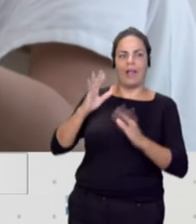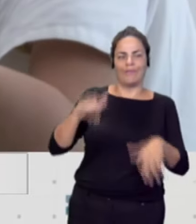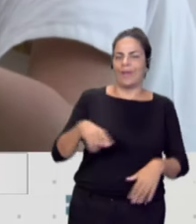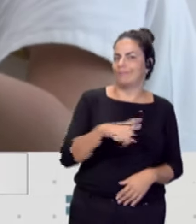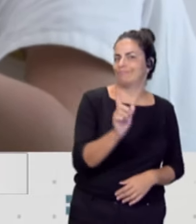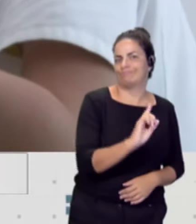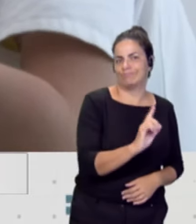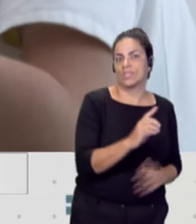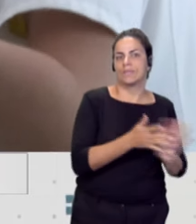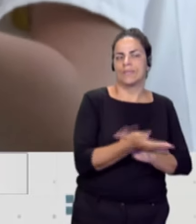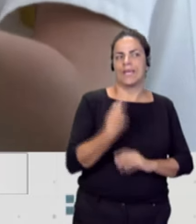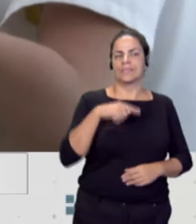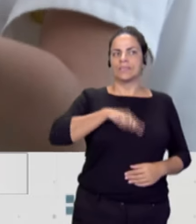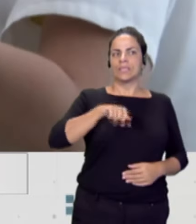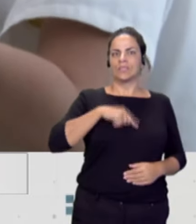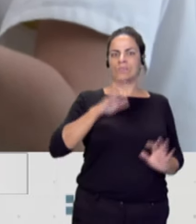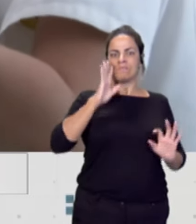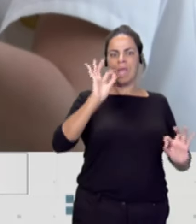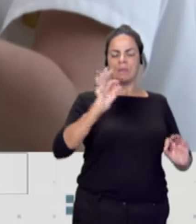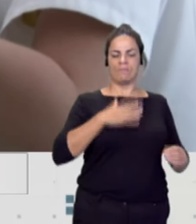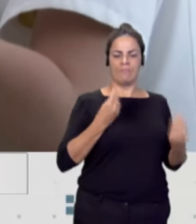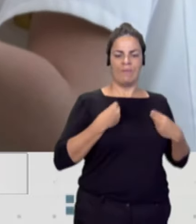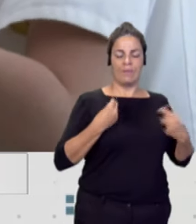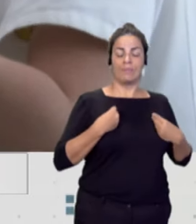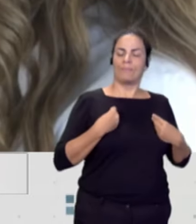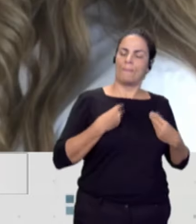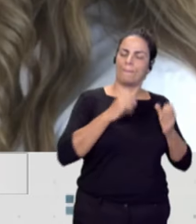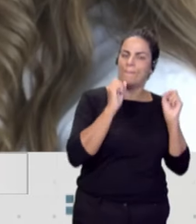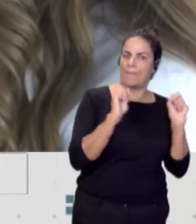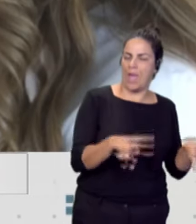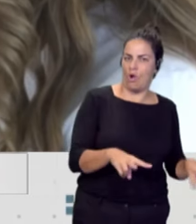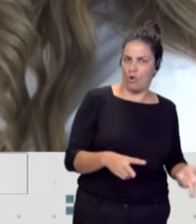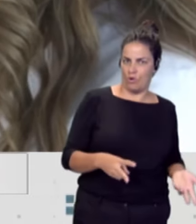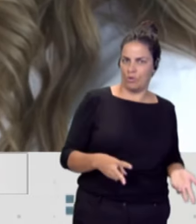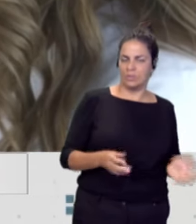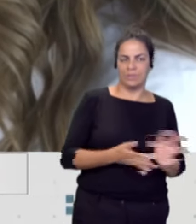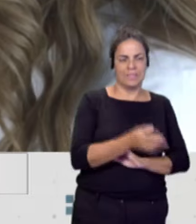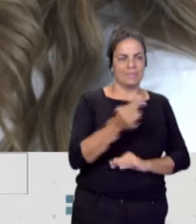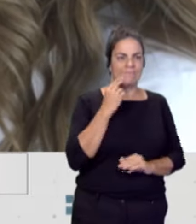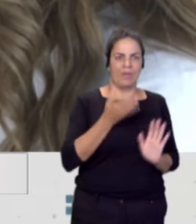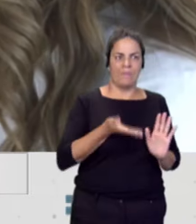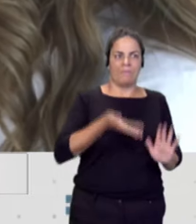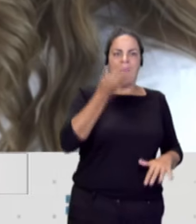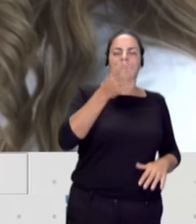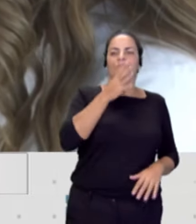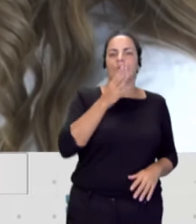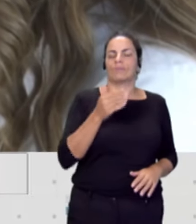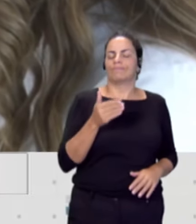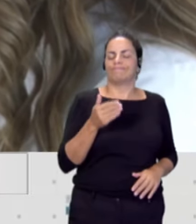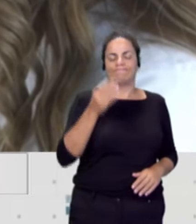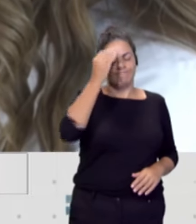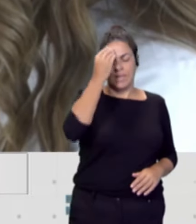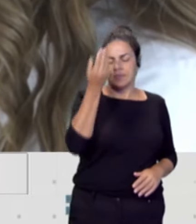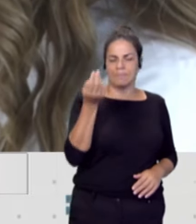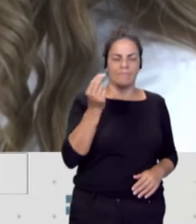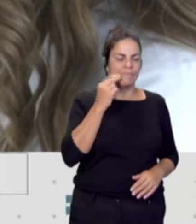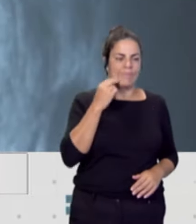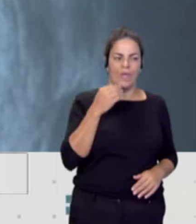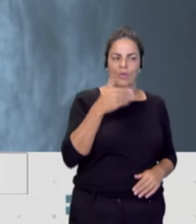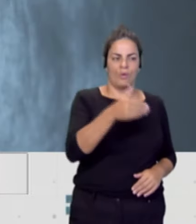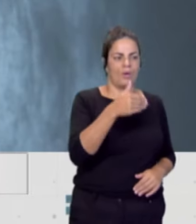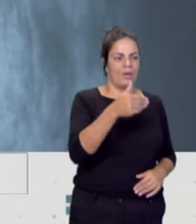de riesgo a tu propia vida aumenta. Por lo tanto, hay como más miedo a la muerte, más miedo